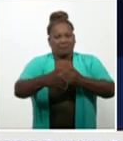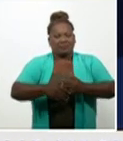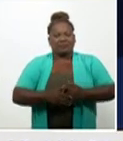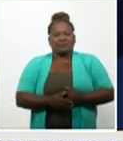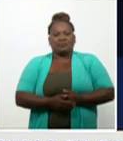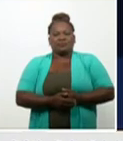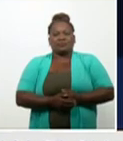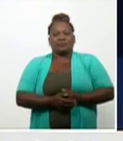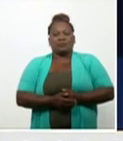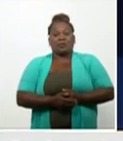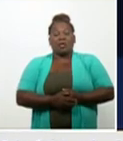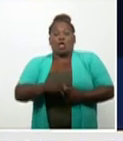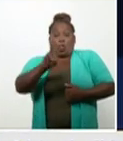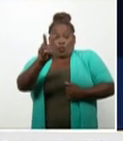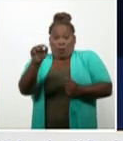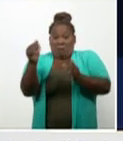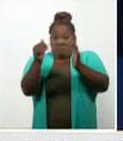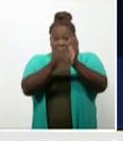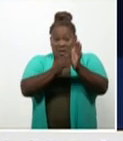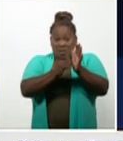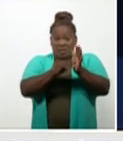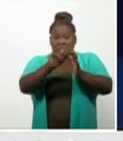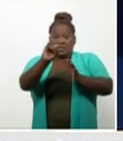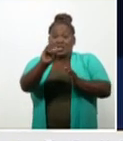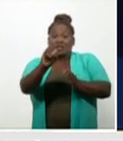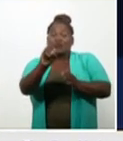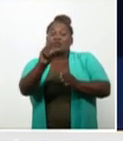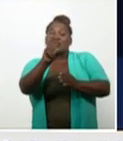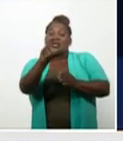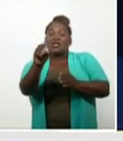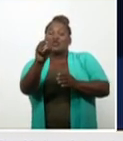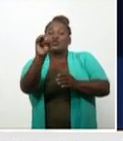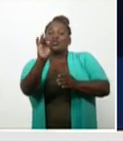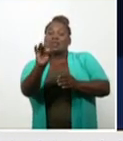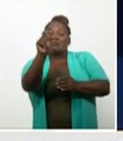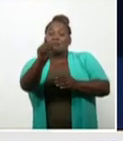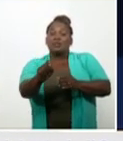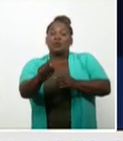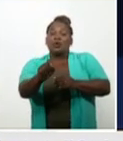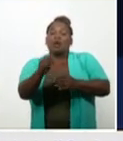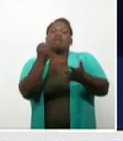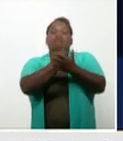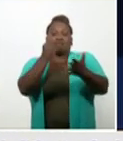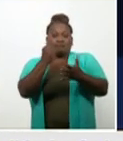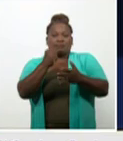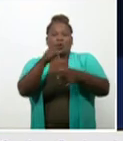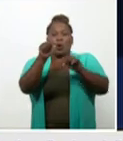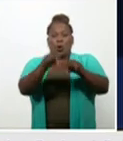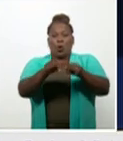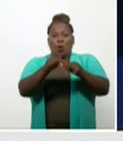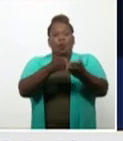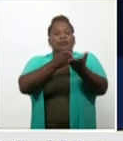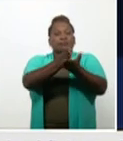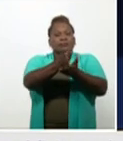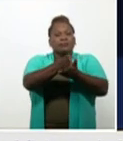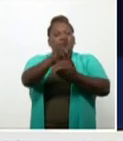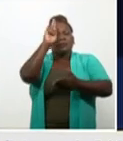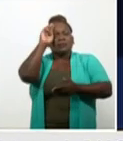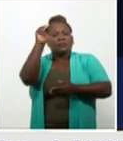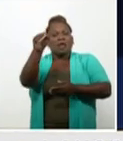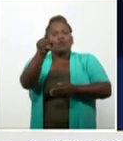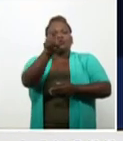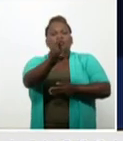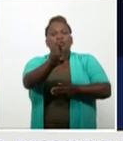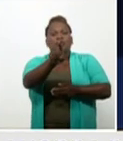De los 2.107 pacientes diagnosticados con la enfermedad, hoy se mantienen ingresados